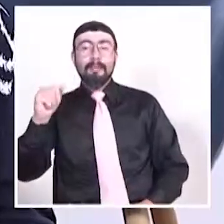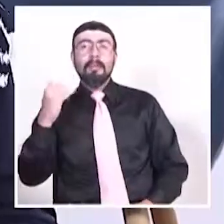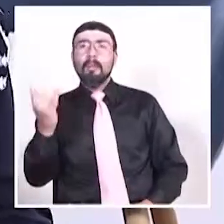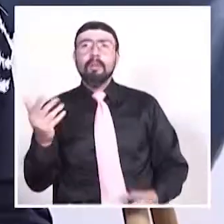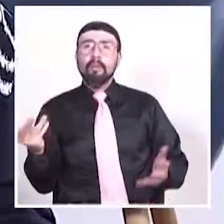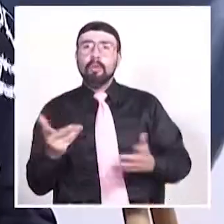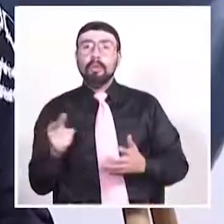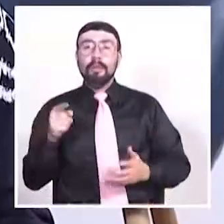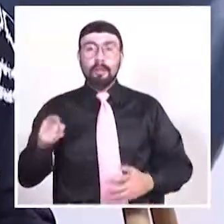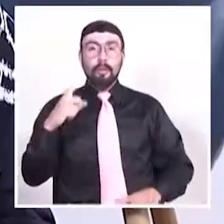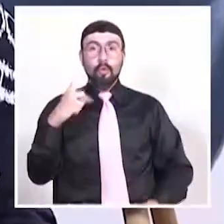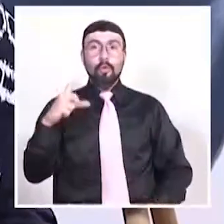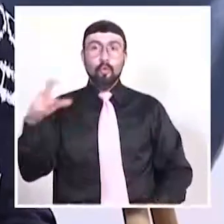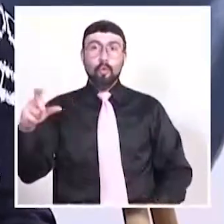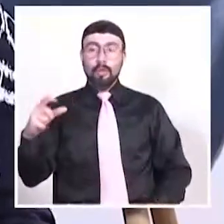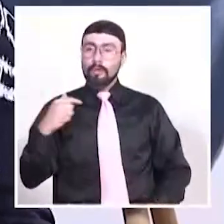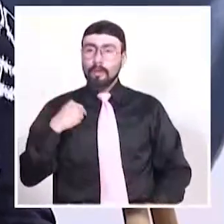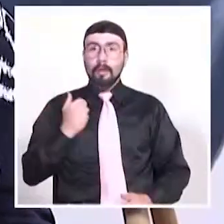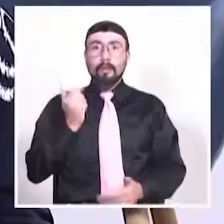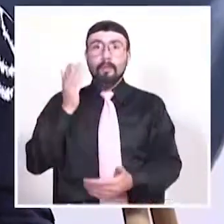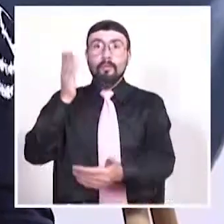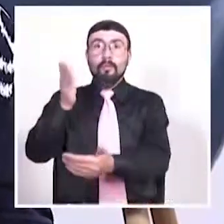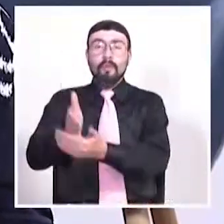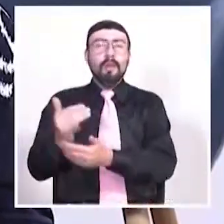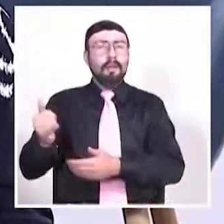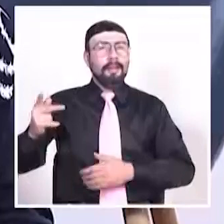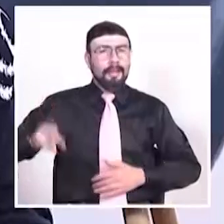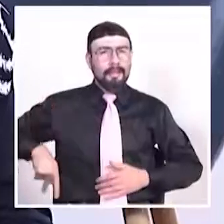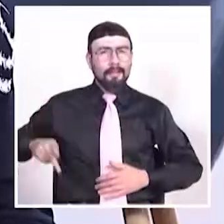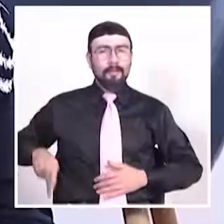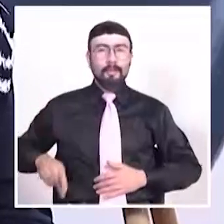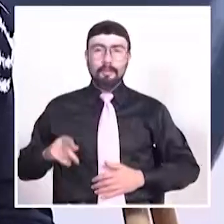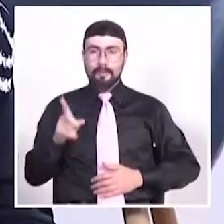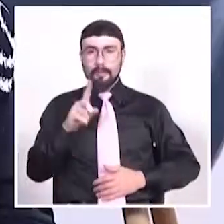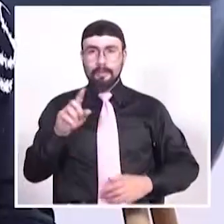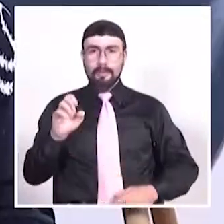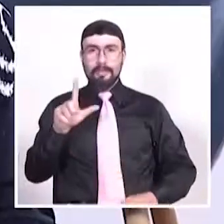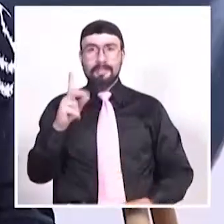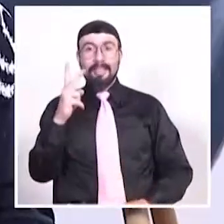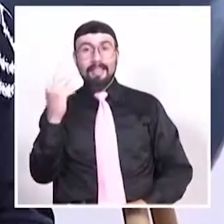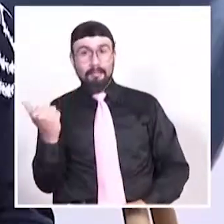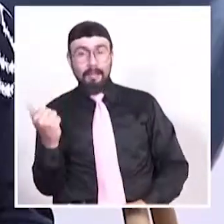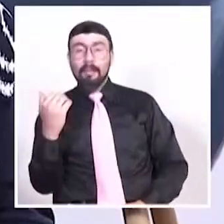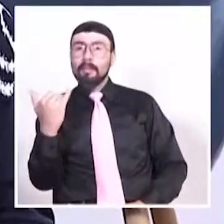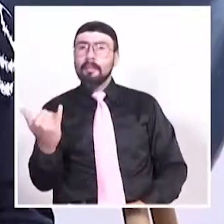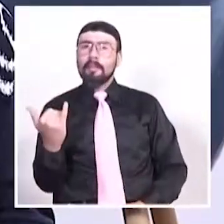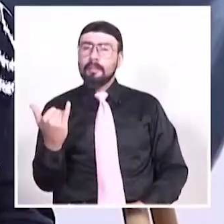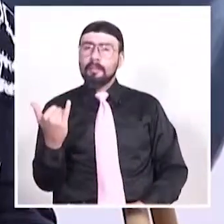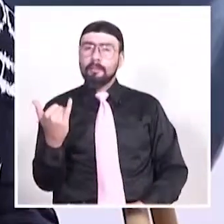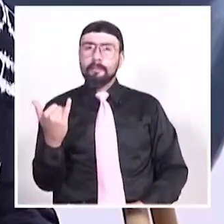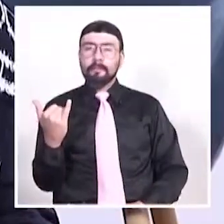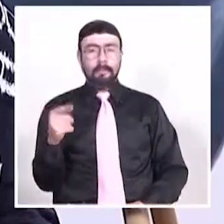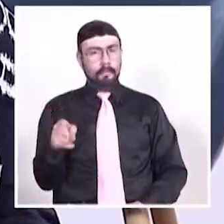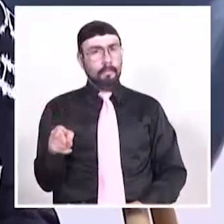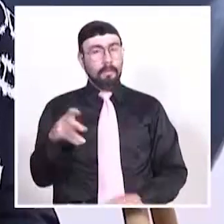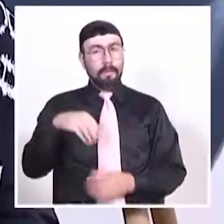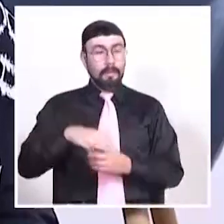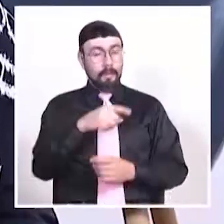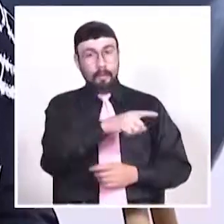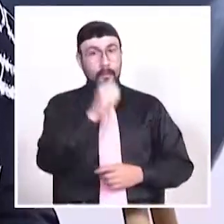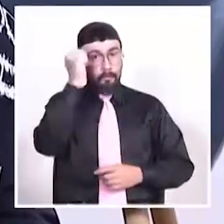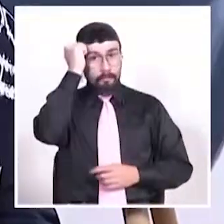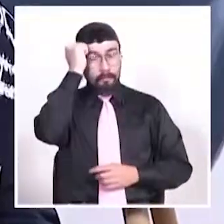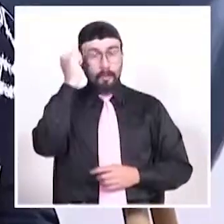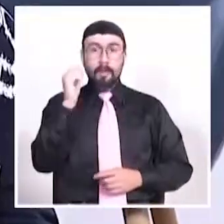en Cúcuta, donde estuve de retiro en la escuela Yelva. Y en esta escuela Yelva está el maestro Yelva,